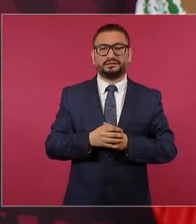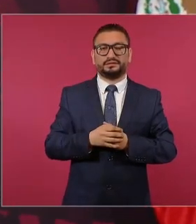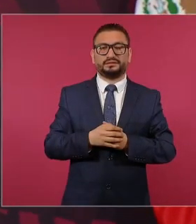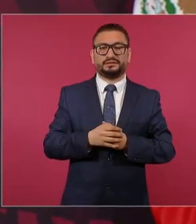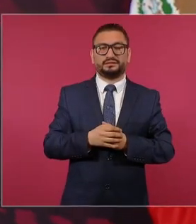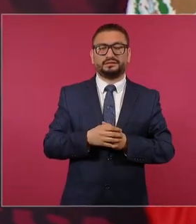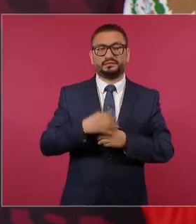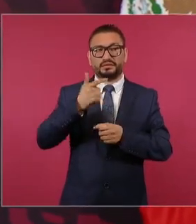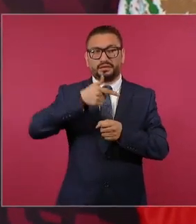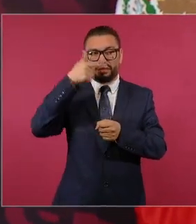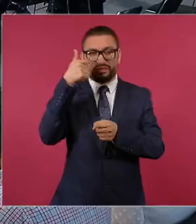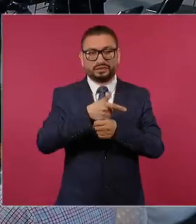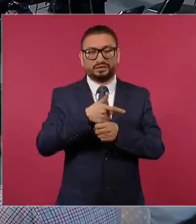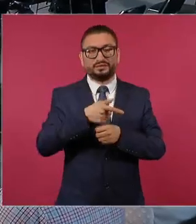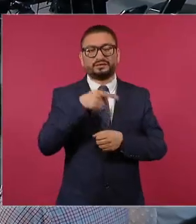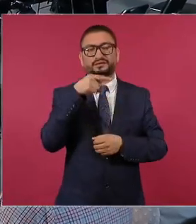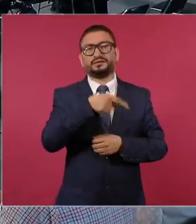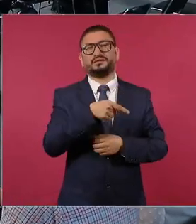le encontraron